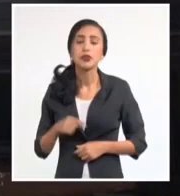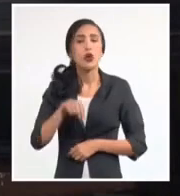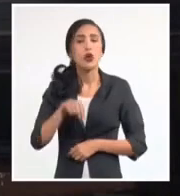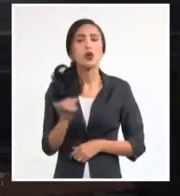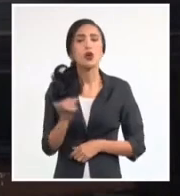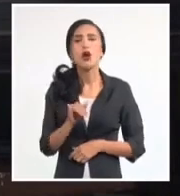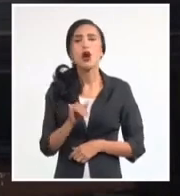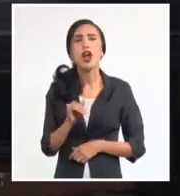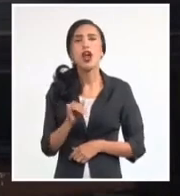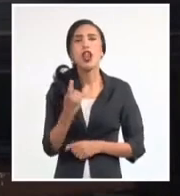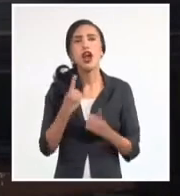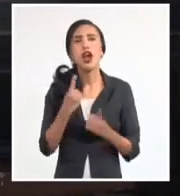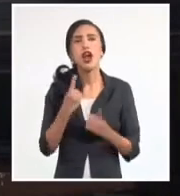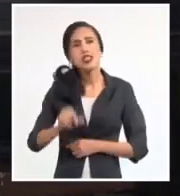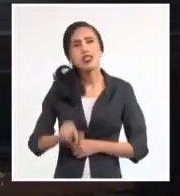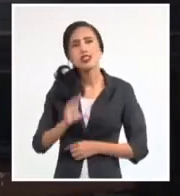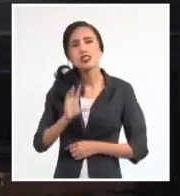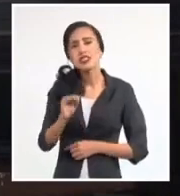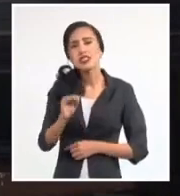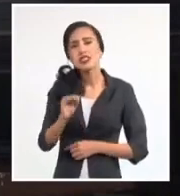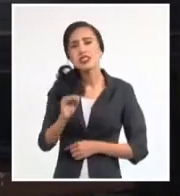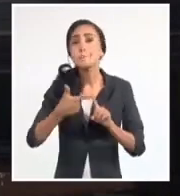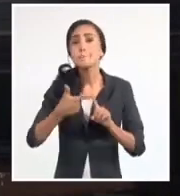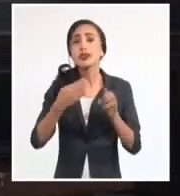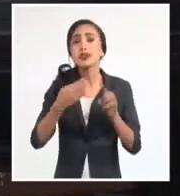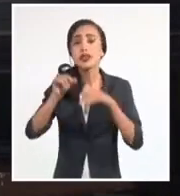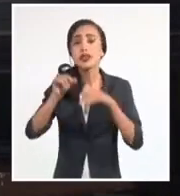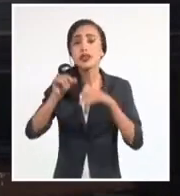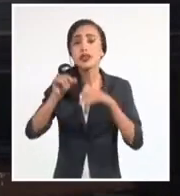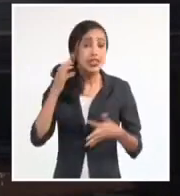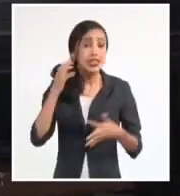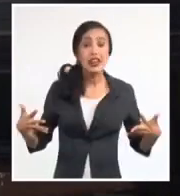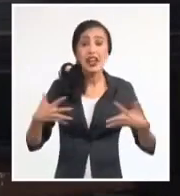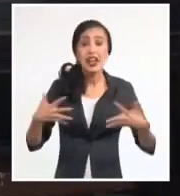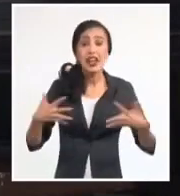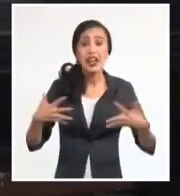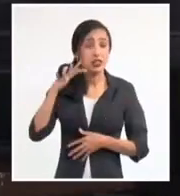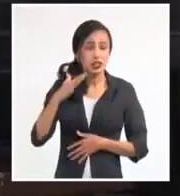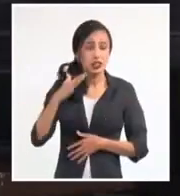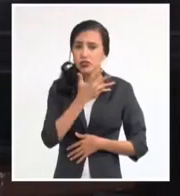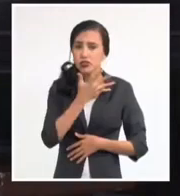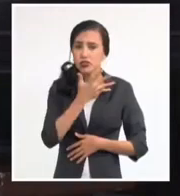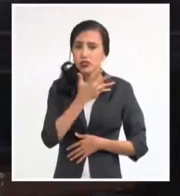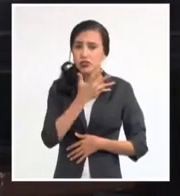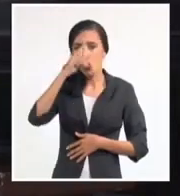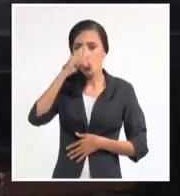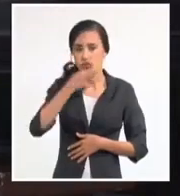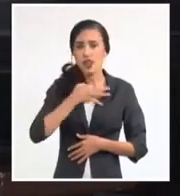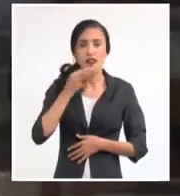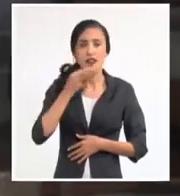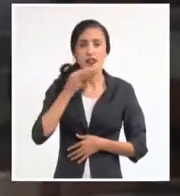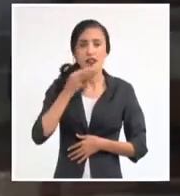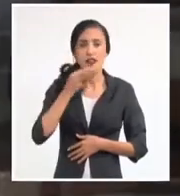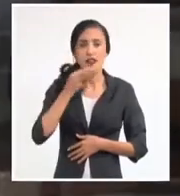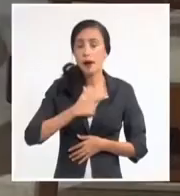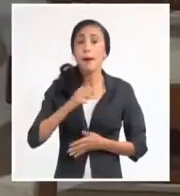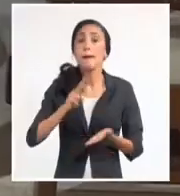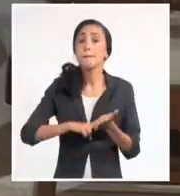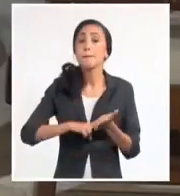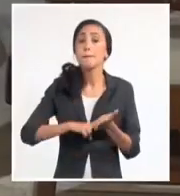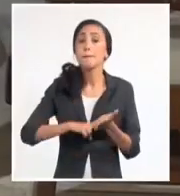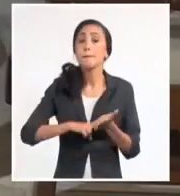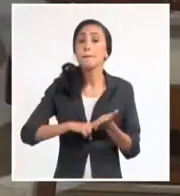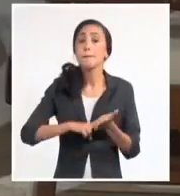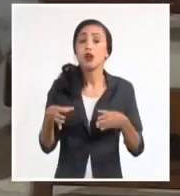que hacía la viceministra del Ministerio de Relaciones Exteriores, Josefina Vidal, miembro también del Comité Central, por supuesto, quien